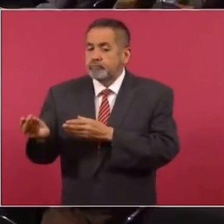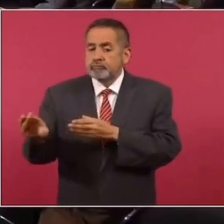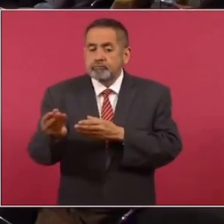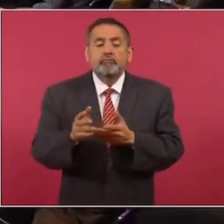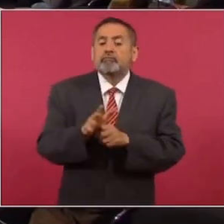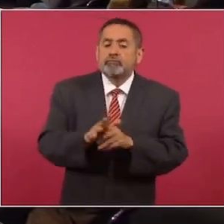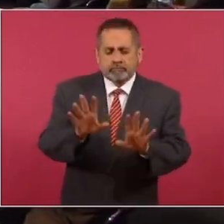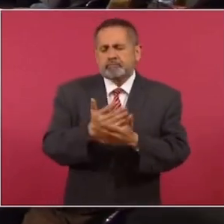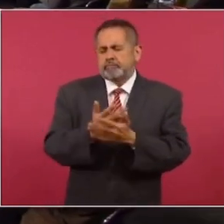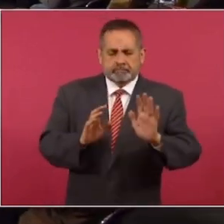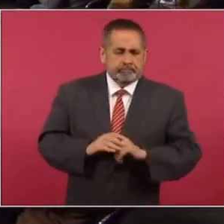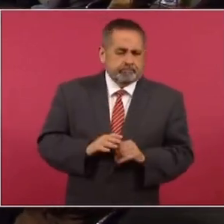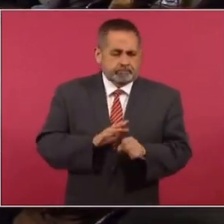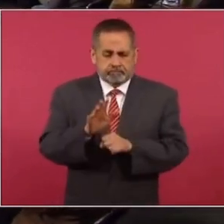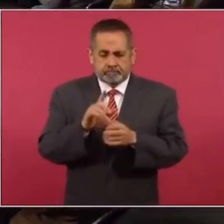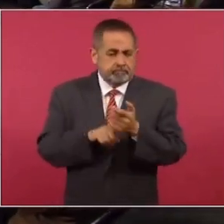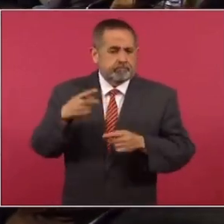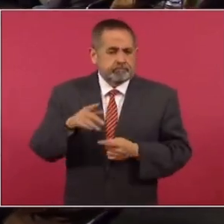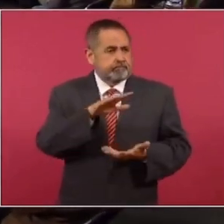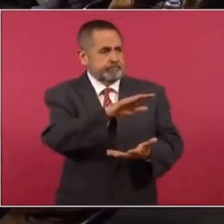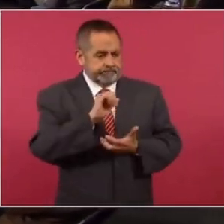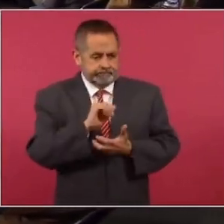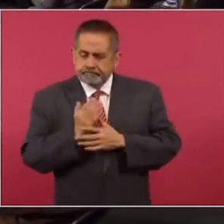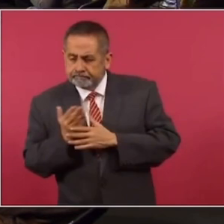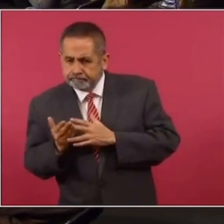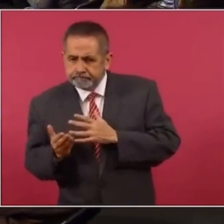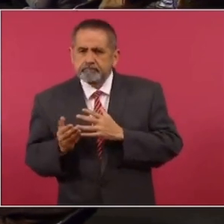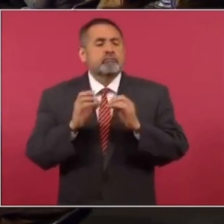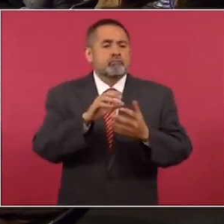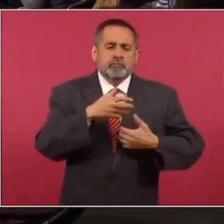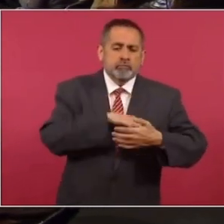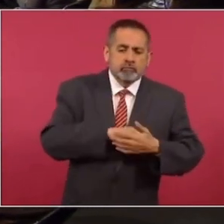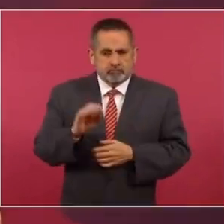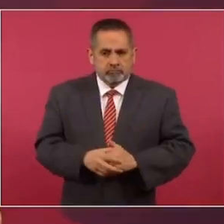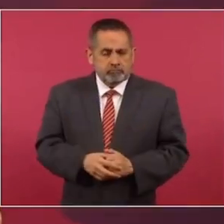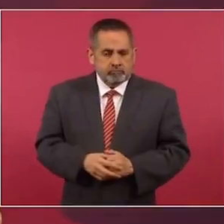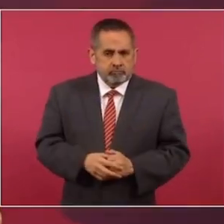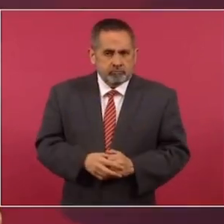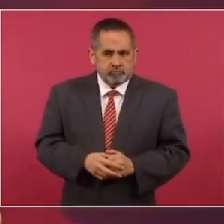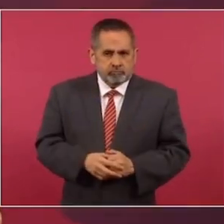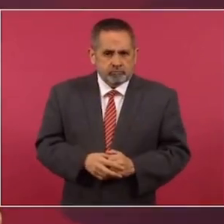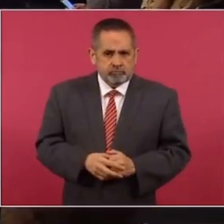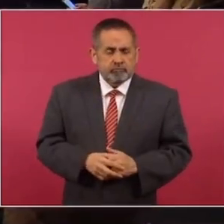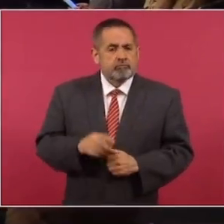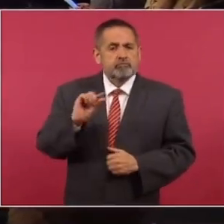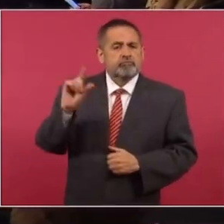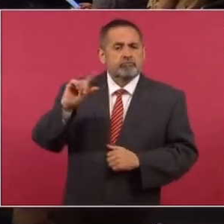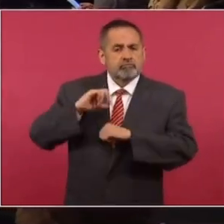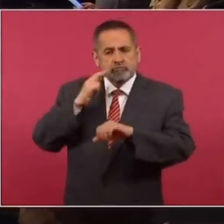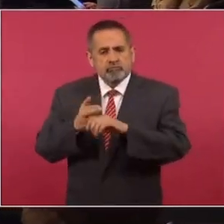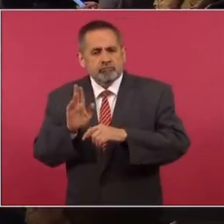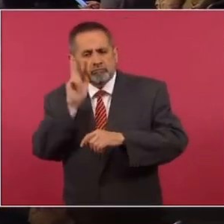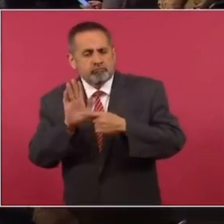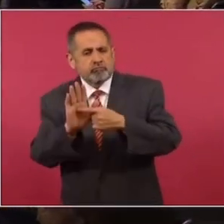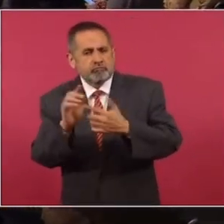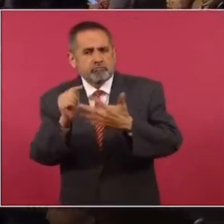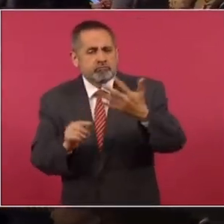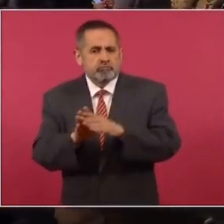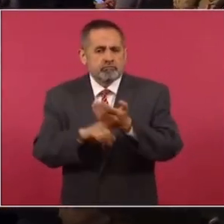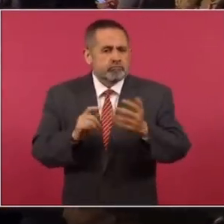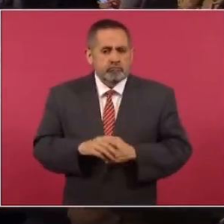había reparto del botín. ¿Y quiénes se beneficiaban? La autoridad tiene que presentar pruebas, porque ¿cómo van a tener a una